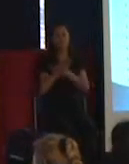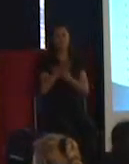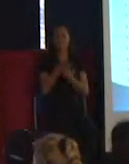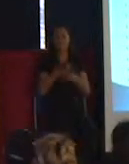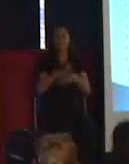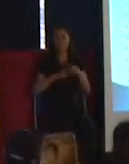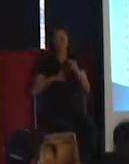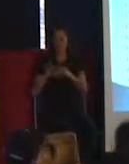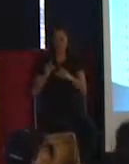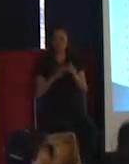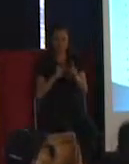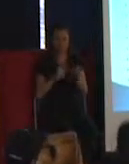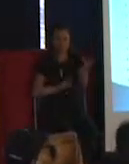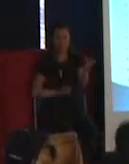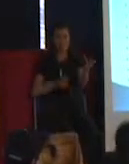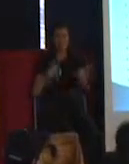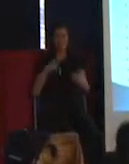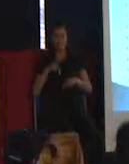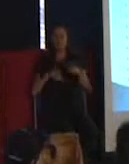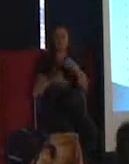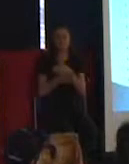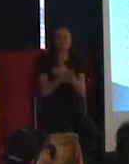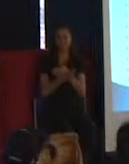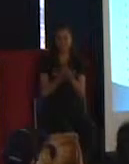educativas. ¿Sí?